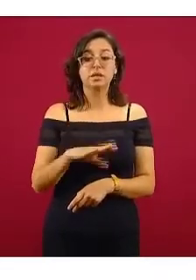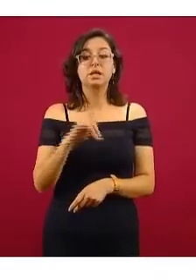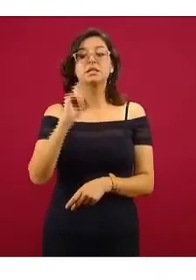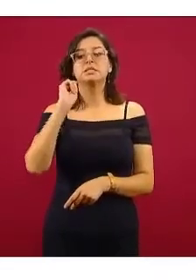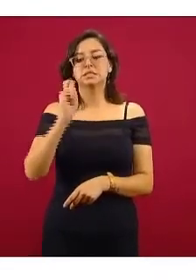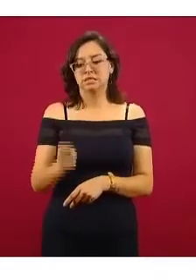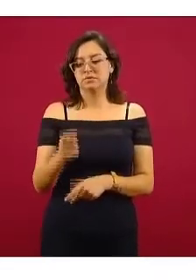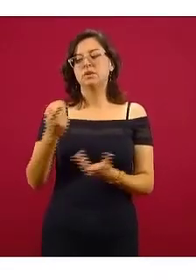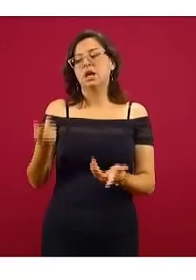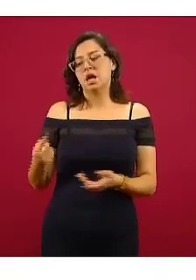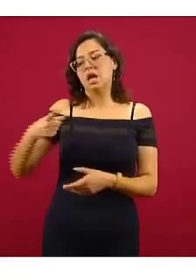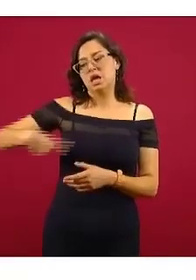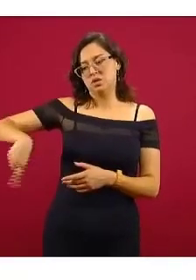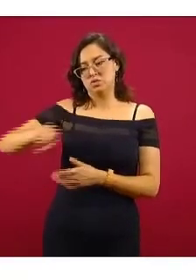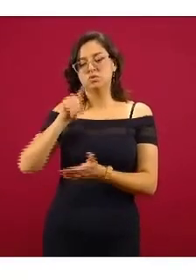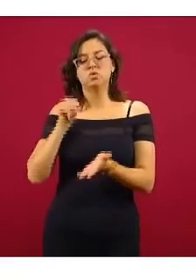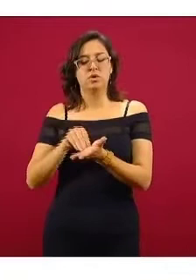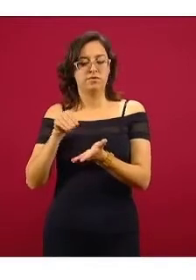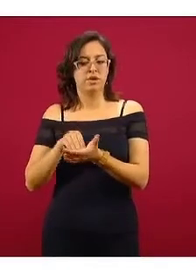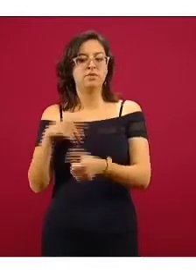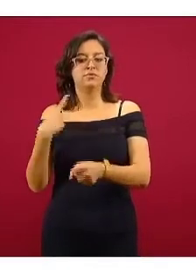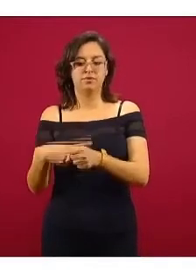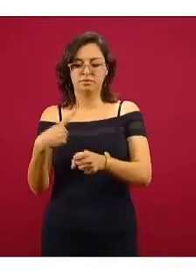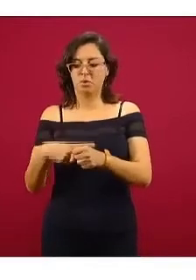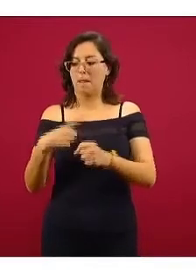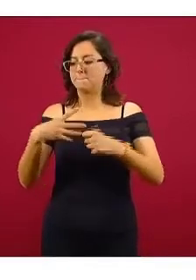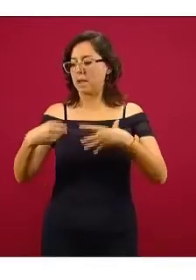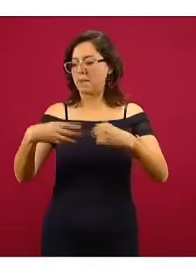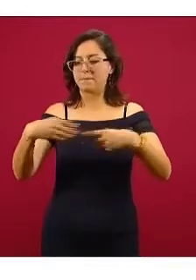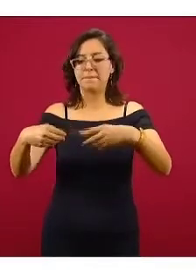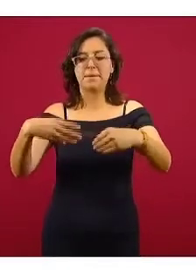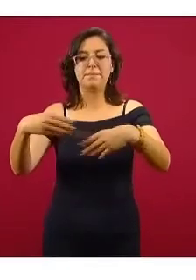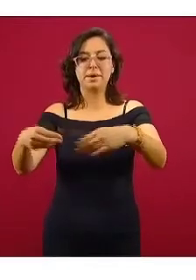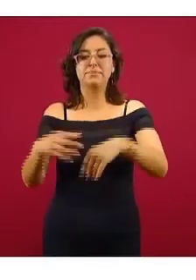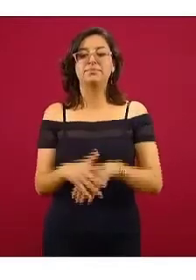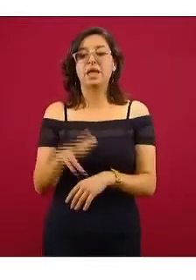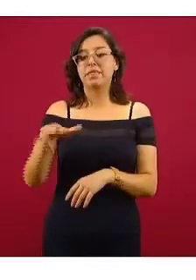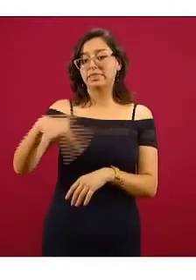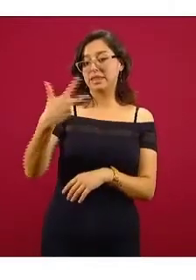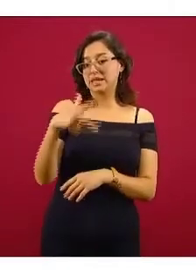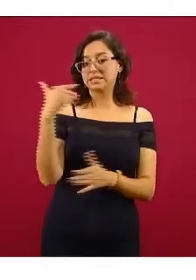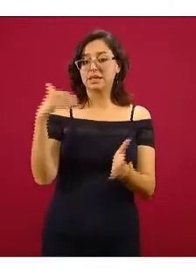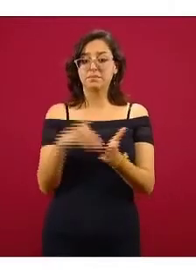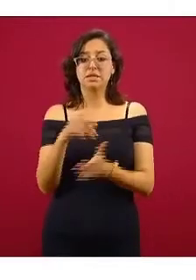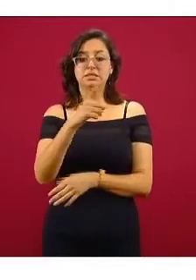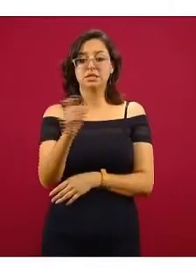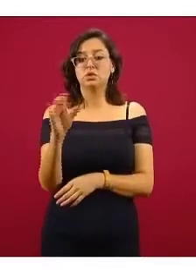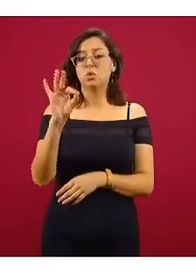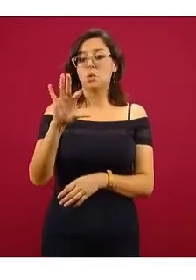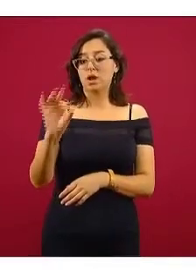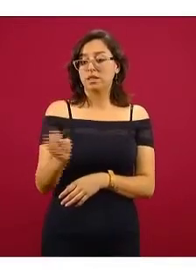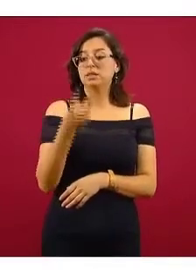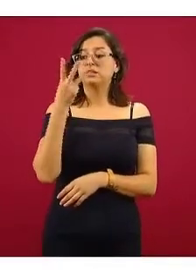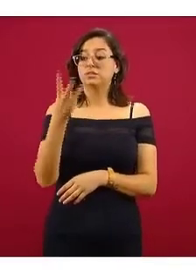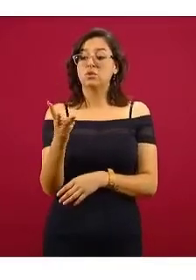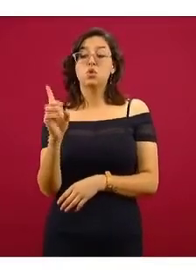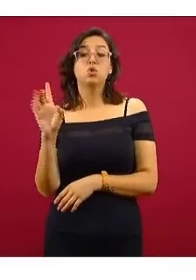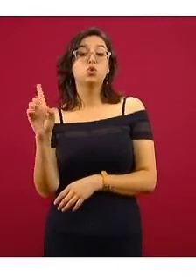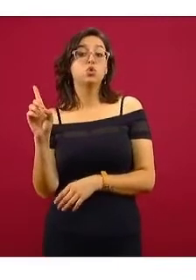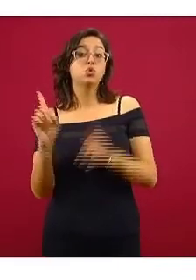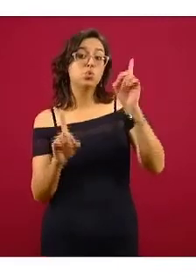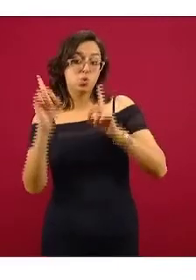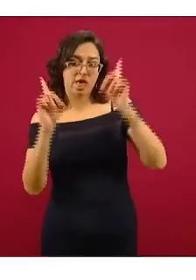lógicamente la epidemia activa en México. 13.143 casos que todavía mantienen la clasificación